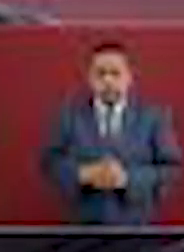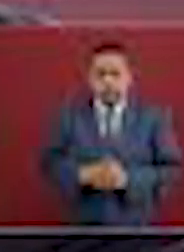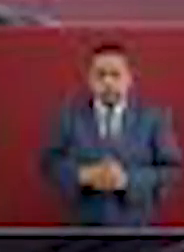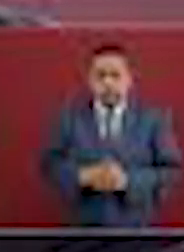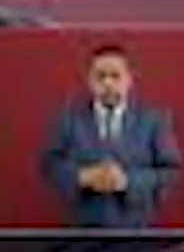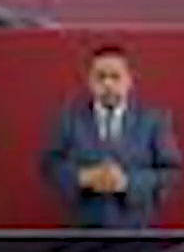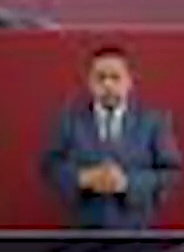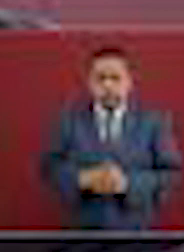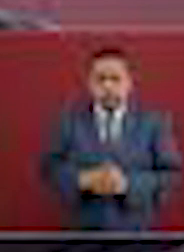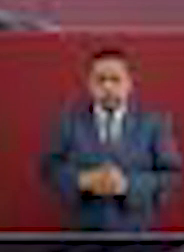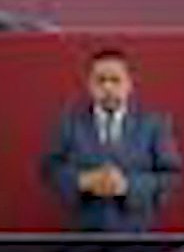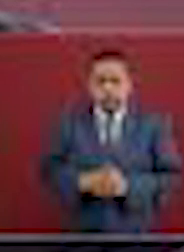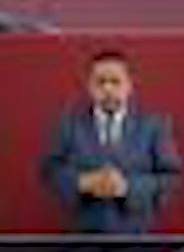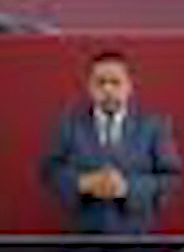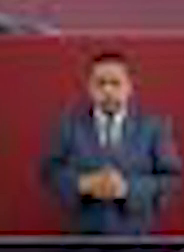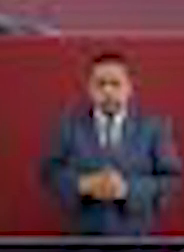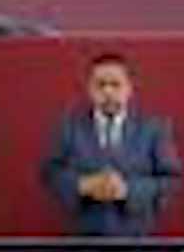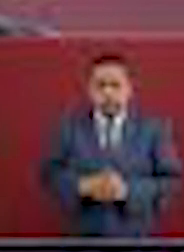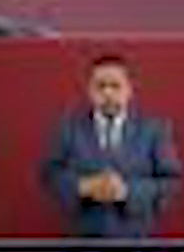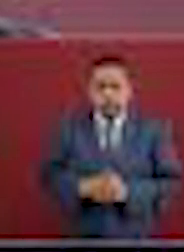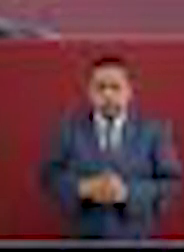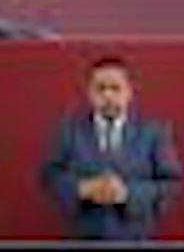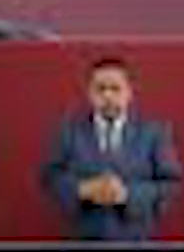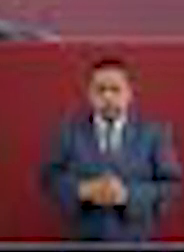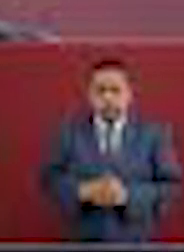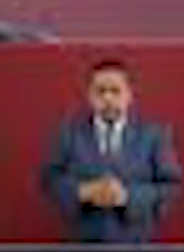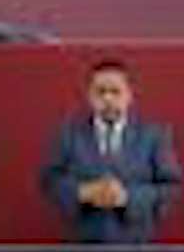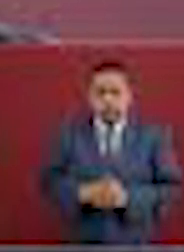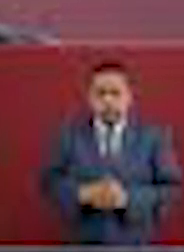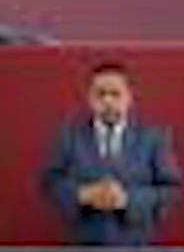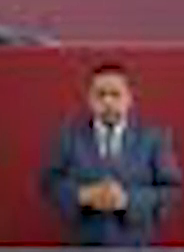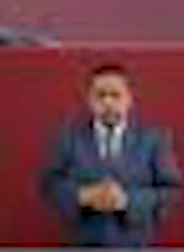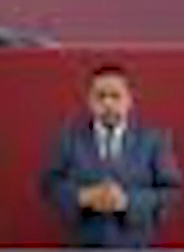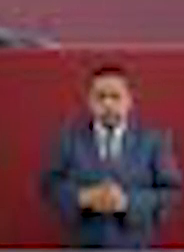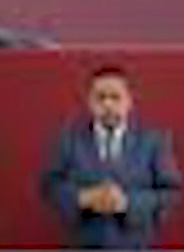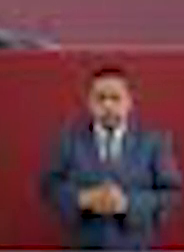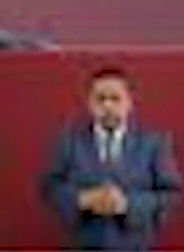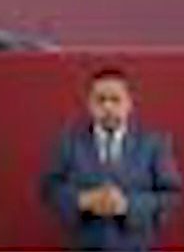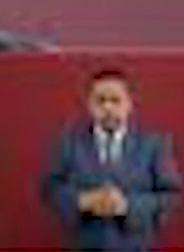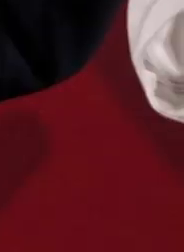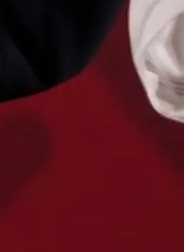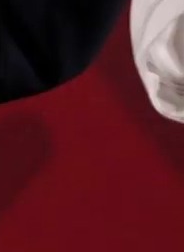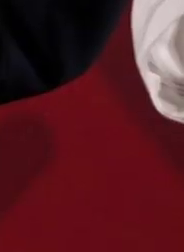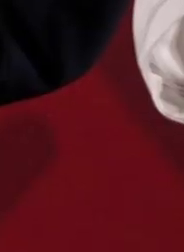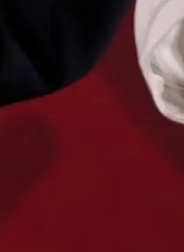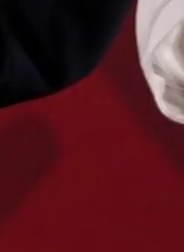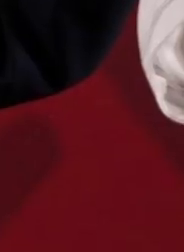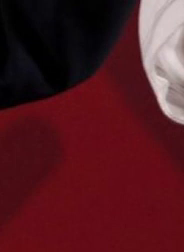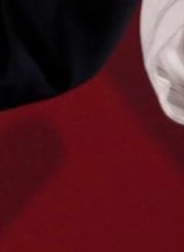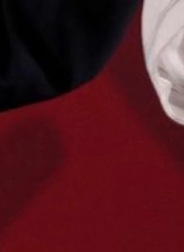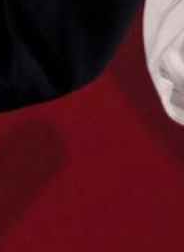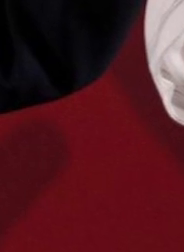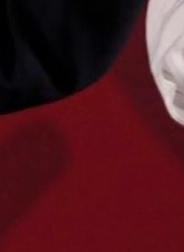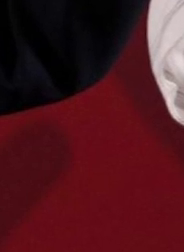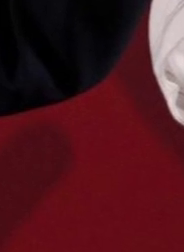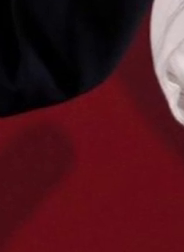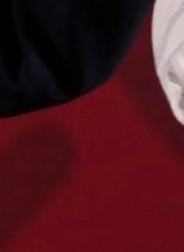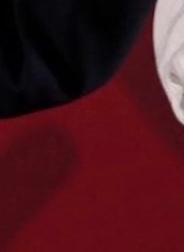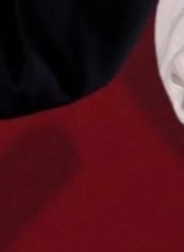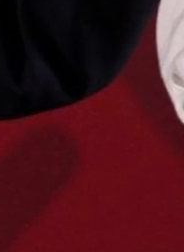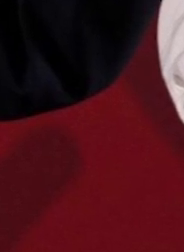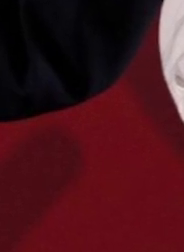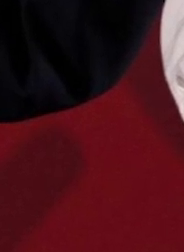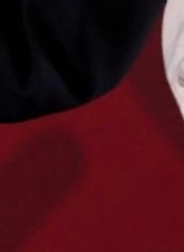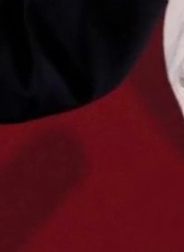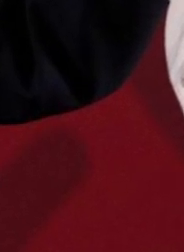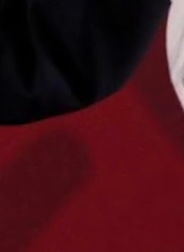provocación nosotros no tenemos diferencias con los gobernadores o sea nosotros tenemos que actuar con responsabilidad podemos tener